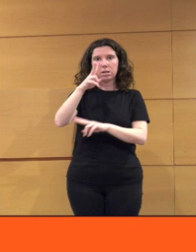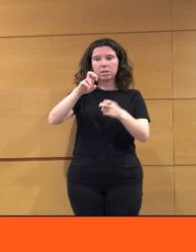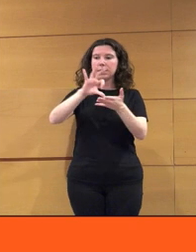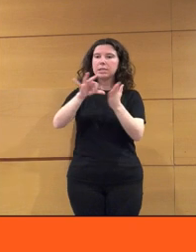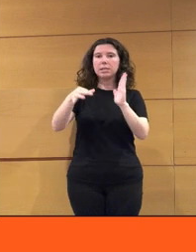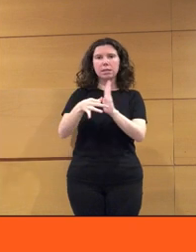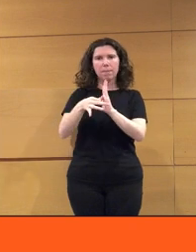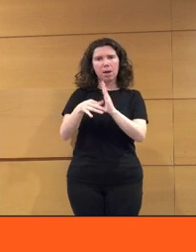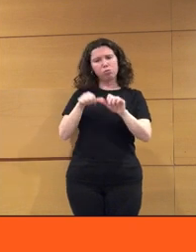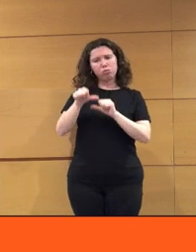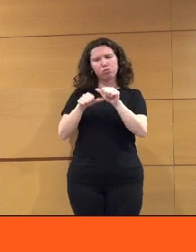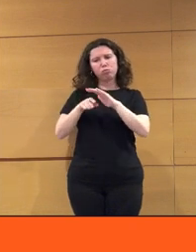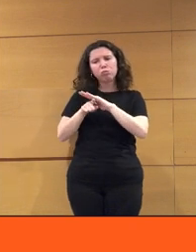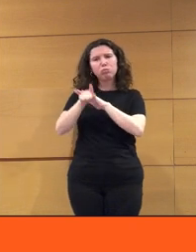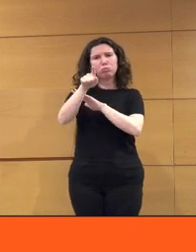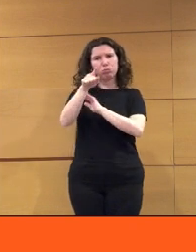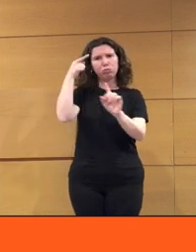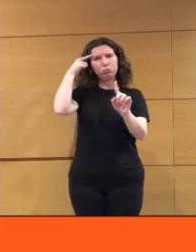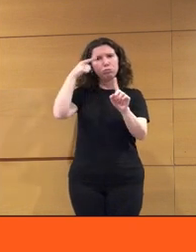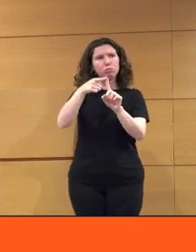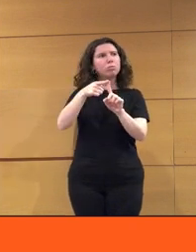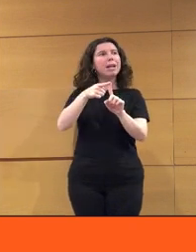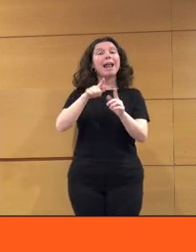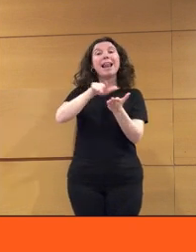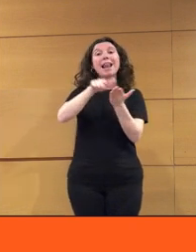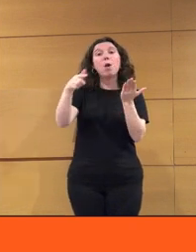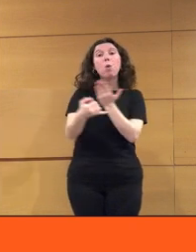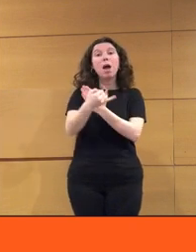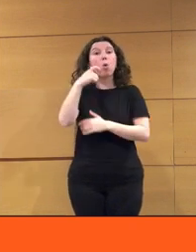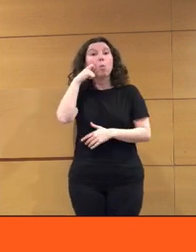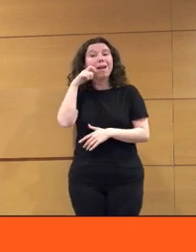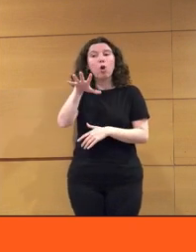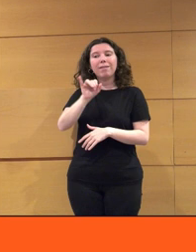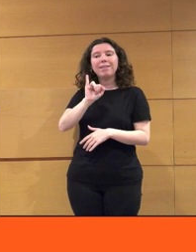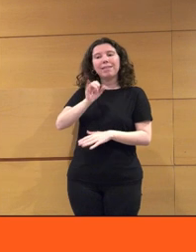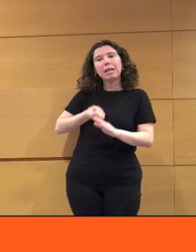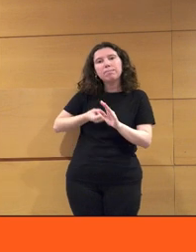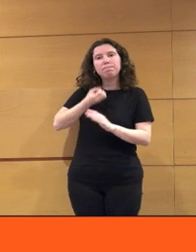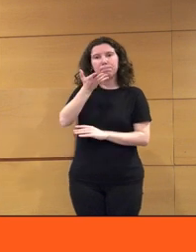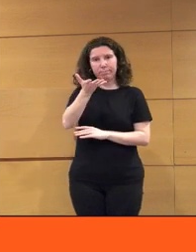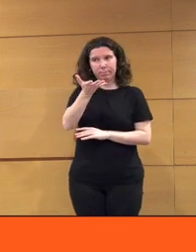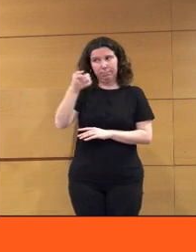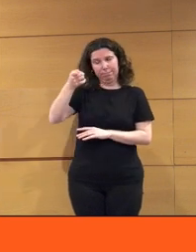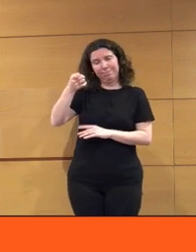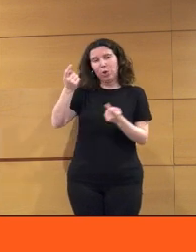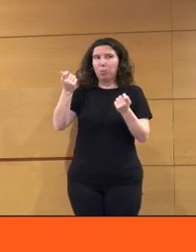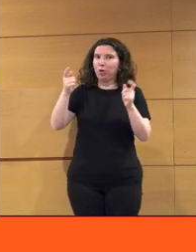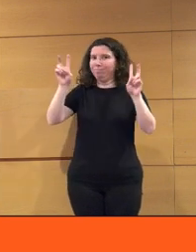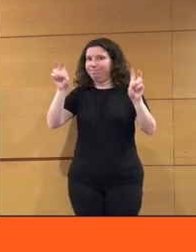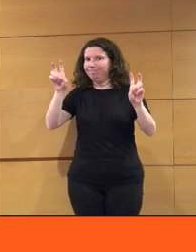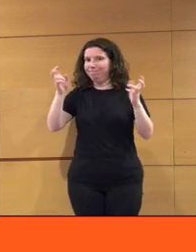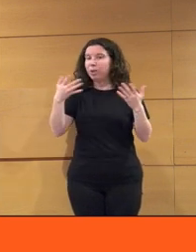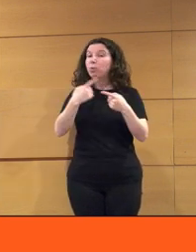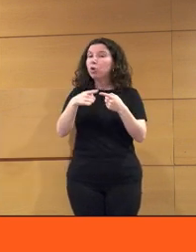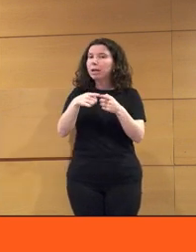de entender y generar lenguaje humano. Y entender y generar lenguaje humano, aquí hay que ponerlo entre comillas, porque es